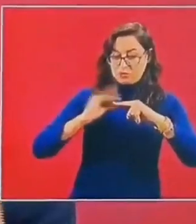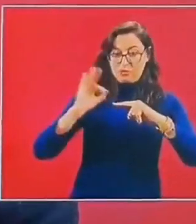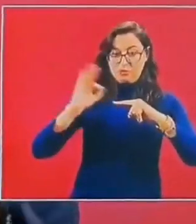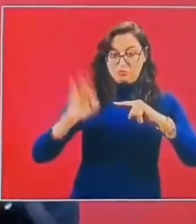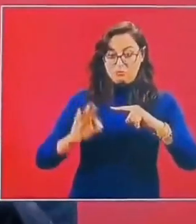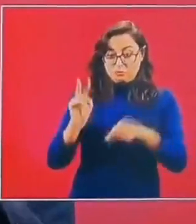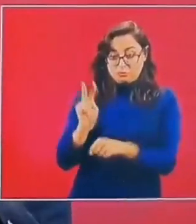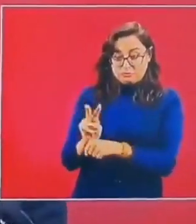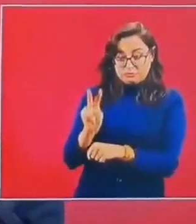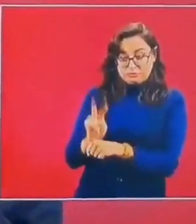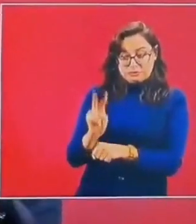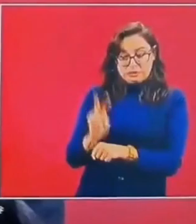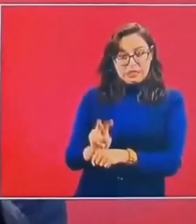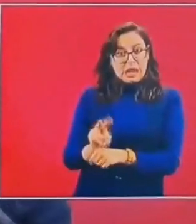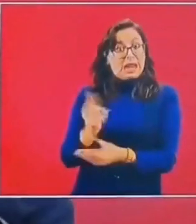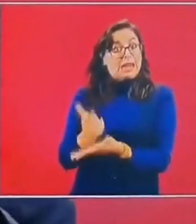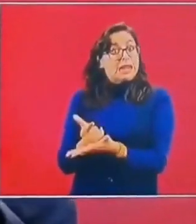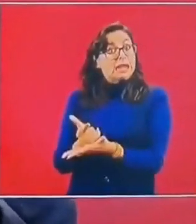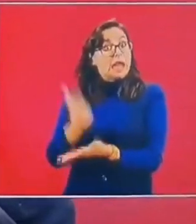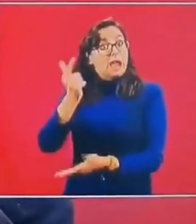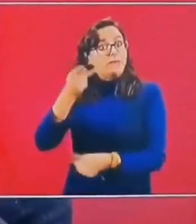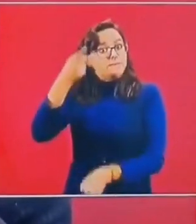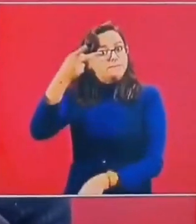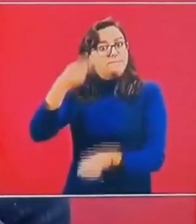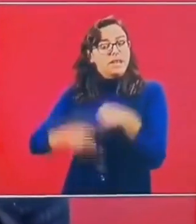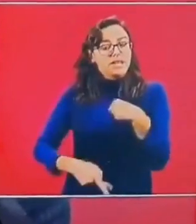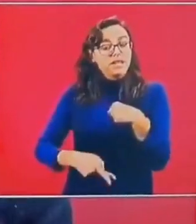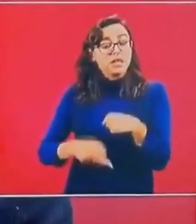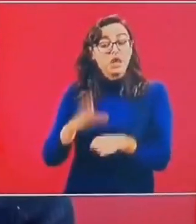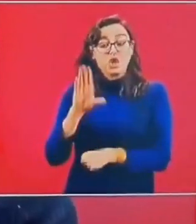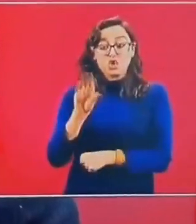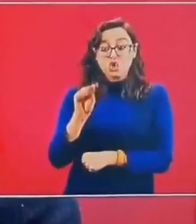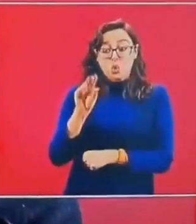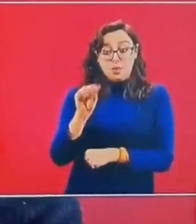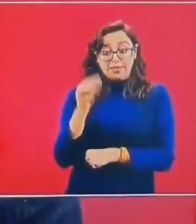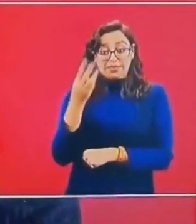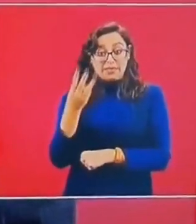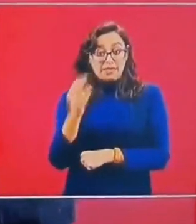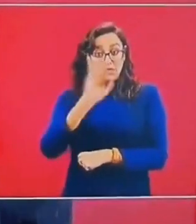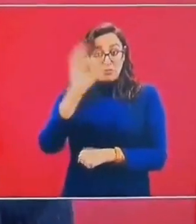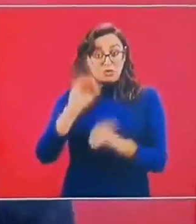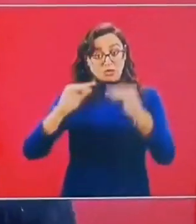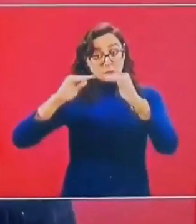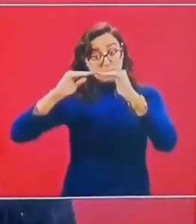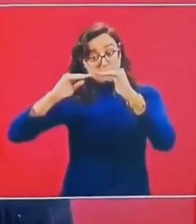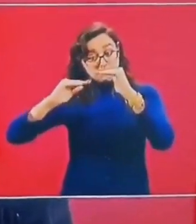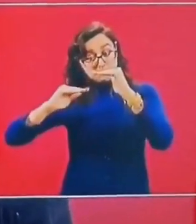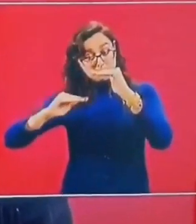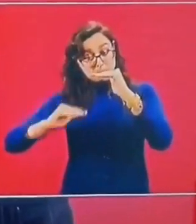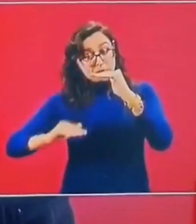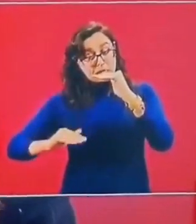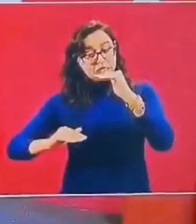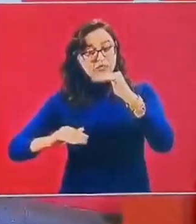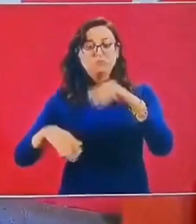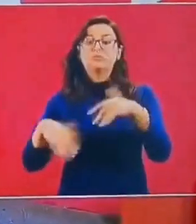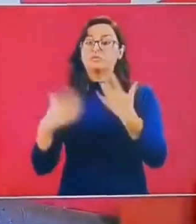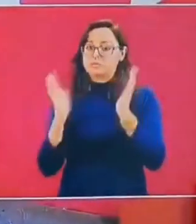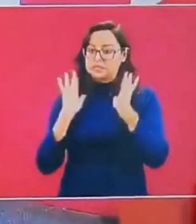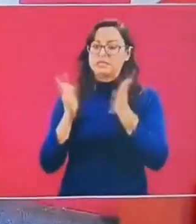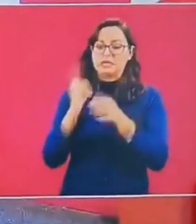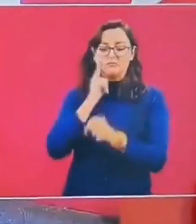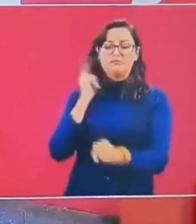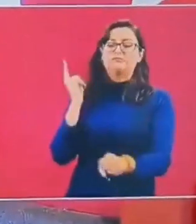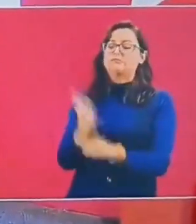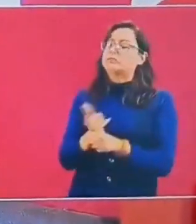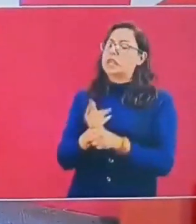a vigilar, hemos dicho que por debajo del 93% es ya una señal indicativa de que